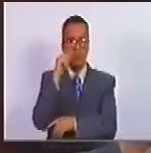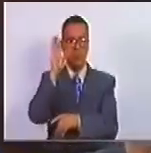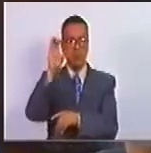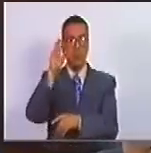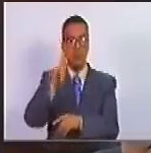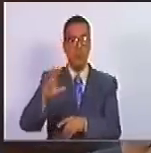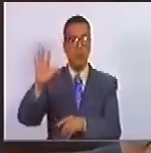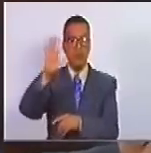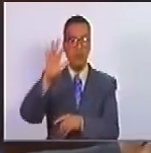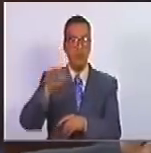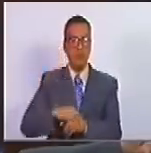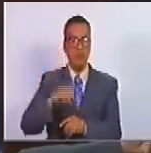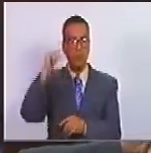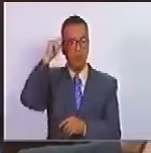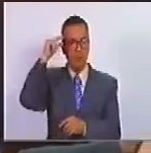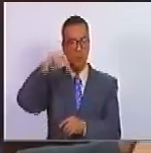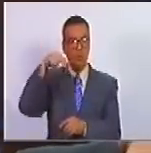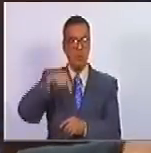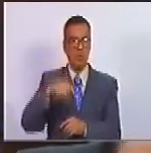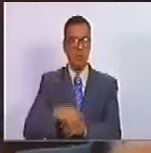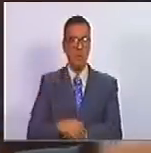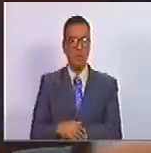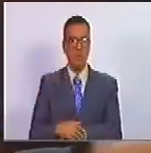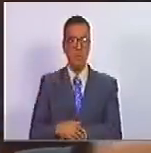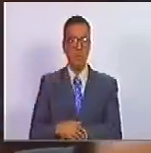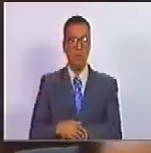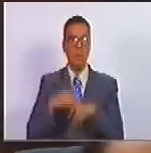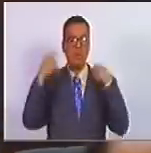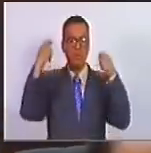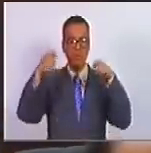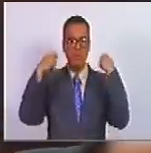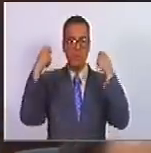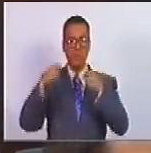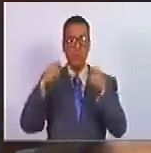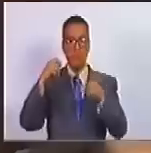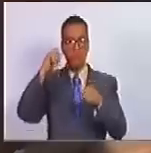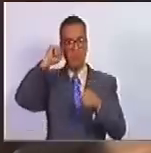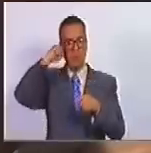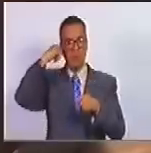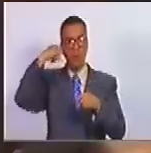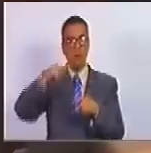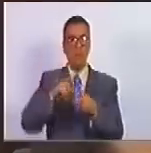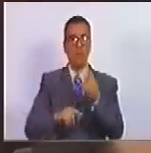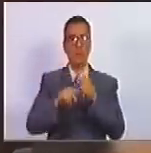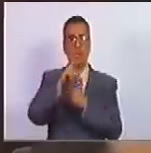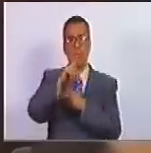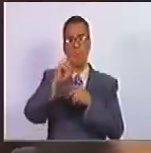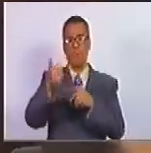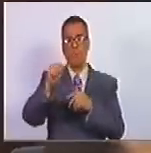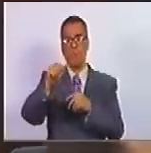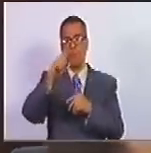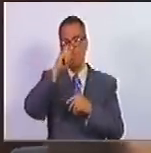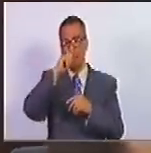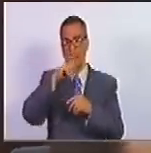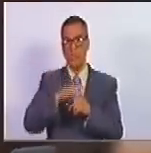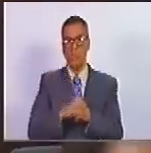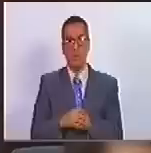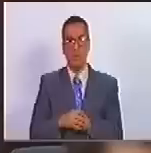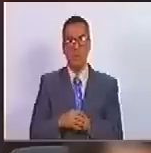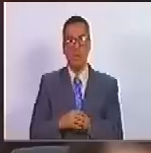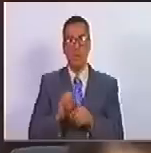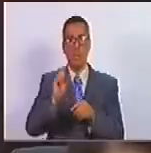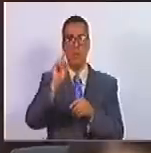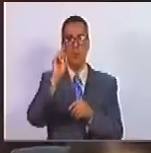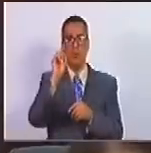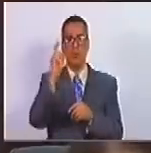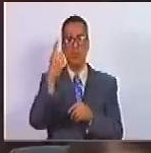patria. Hoy nos toca celebrar, conmemorar 210 años de una